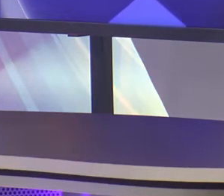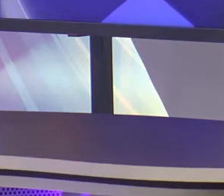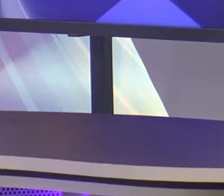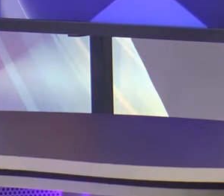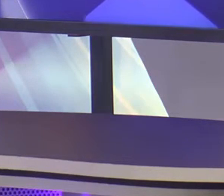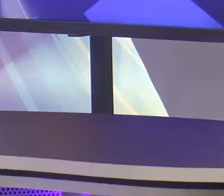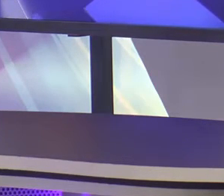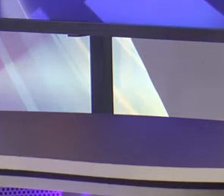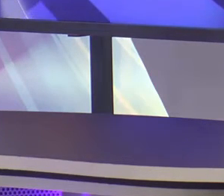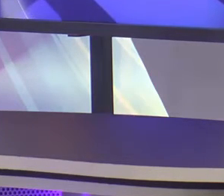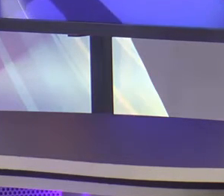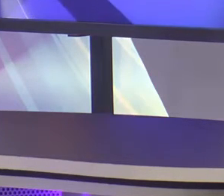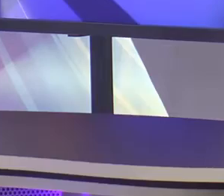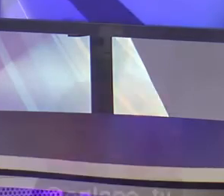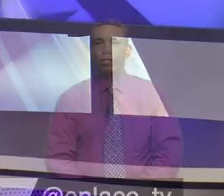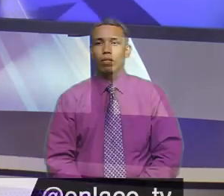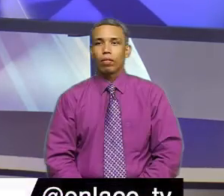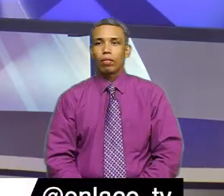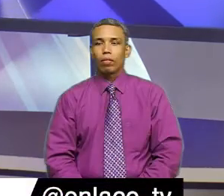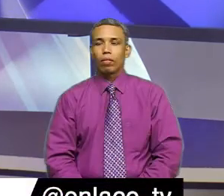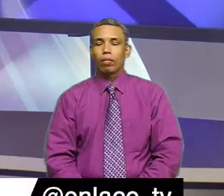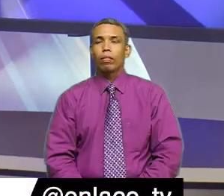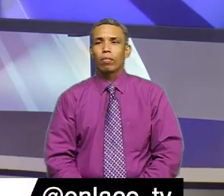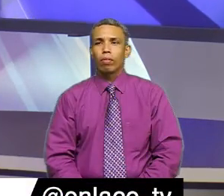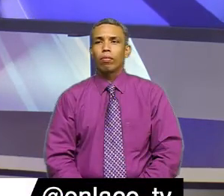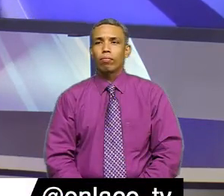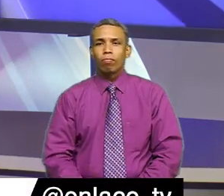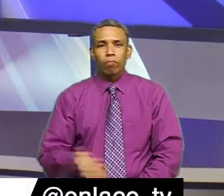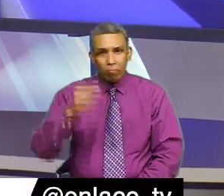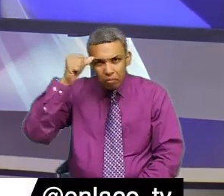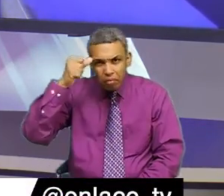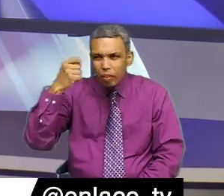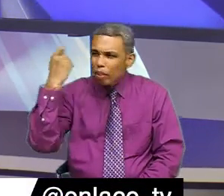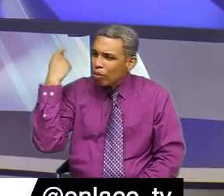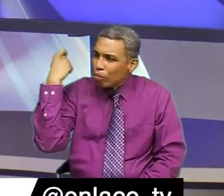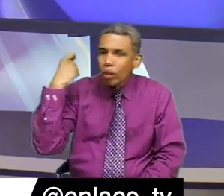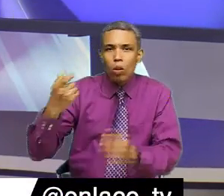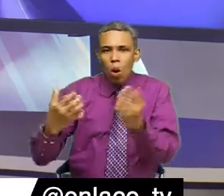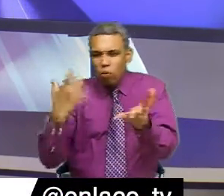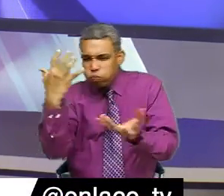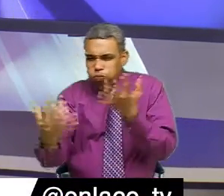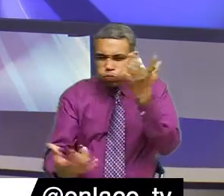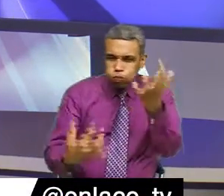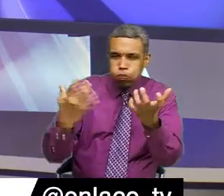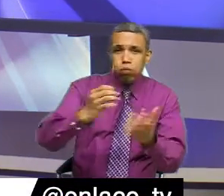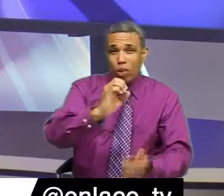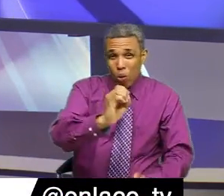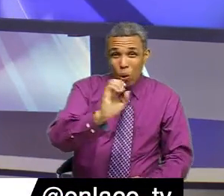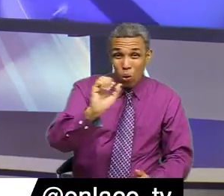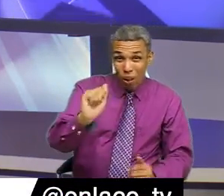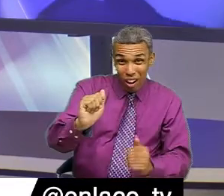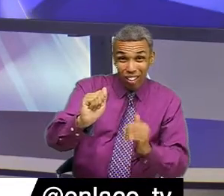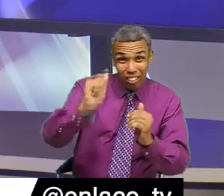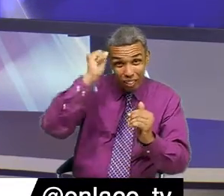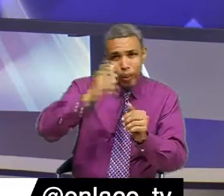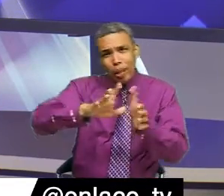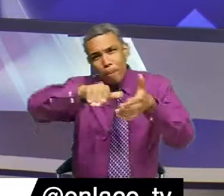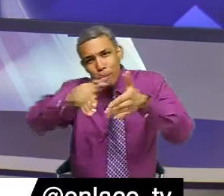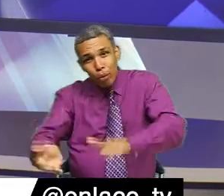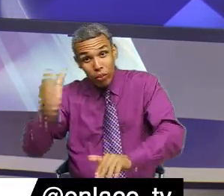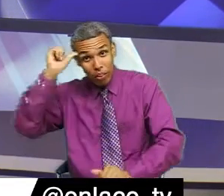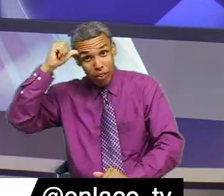residía la familia Puentes Ortega. Allí se realiza una cadena de oración por la salud del hijo de esa pareja y también una ofrenda floral. Nuestra directora